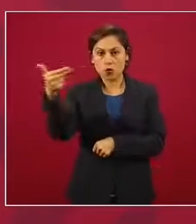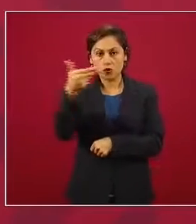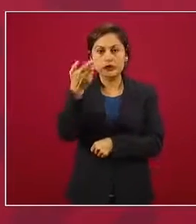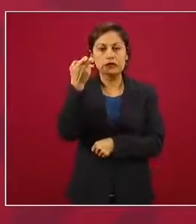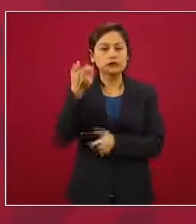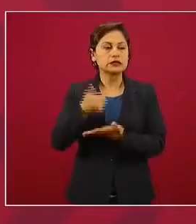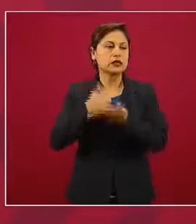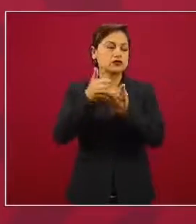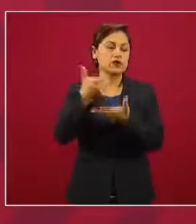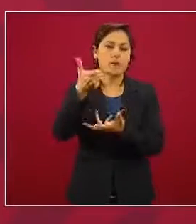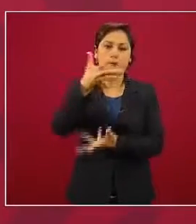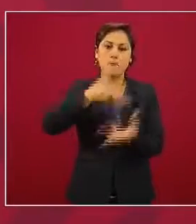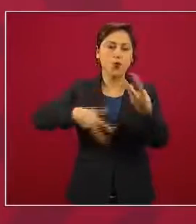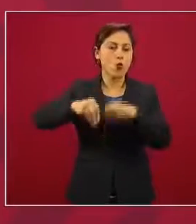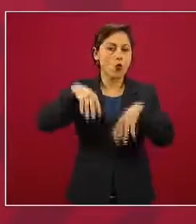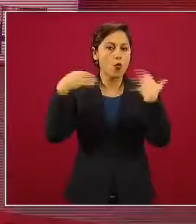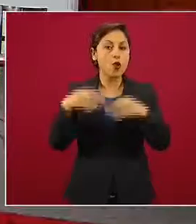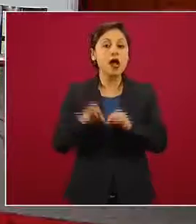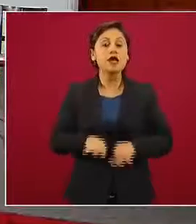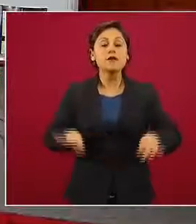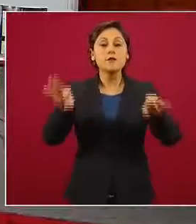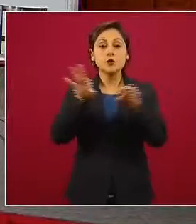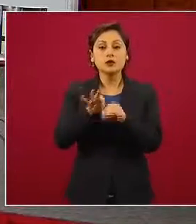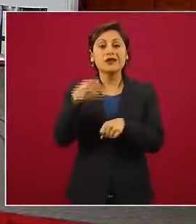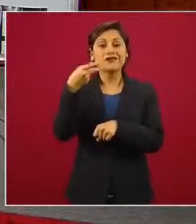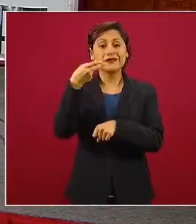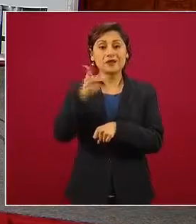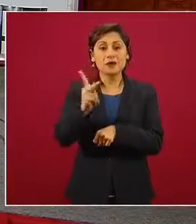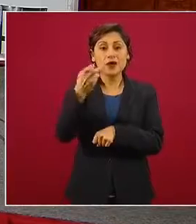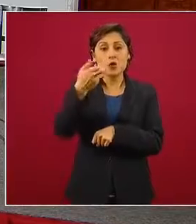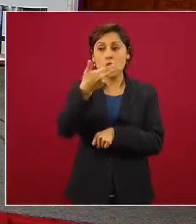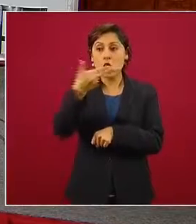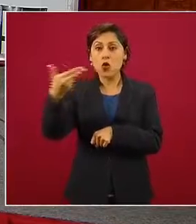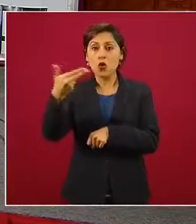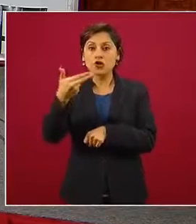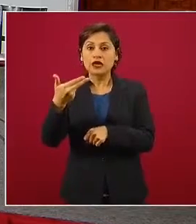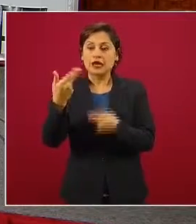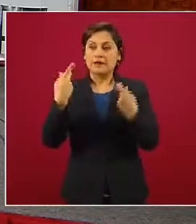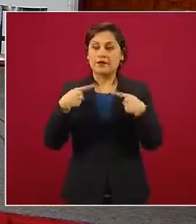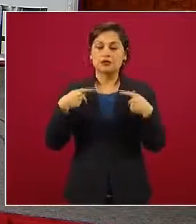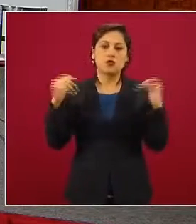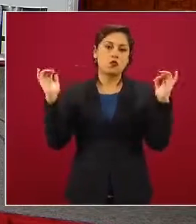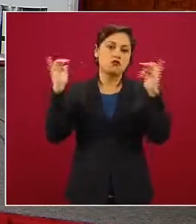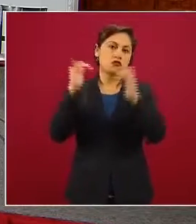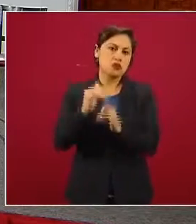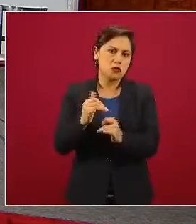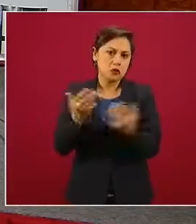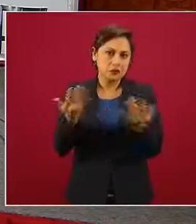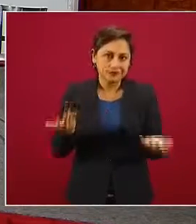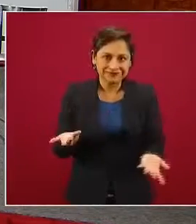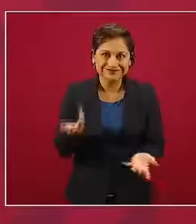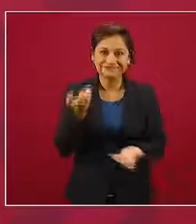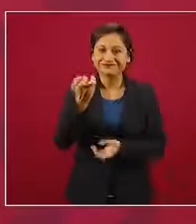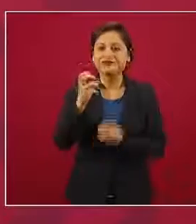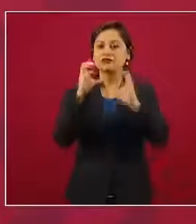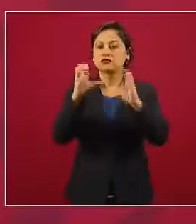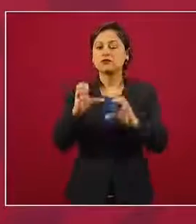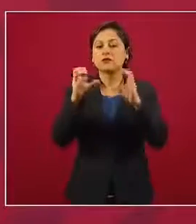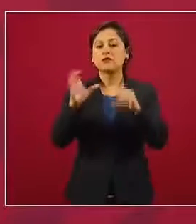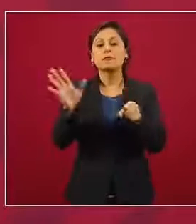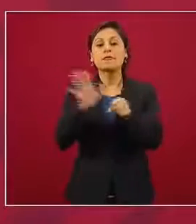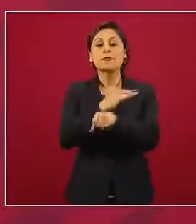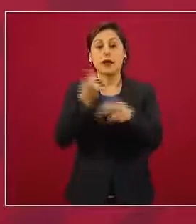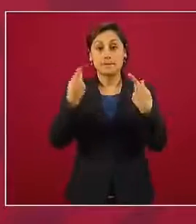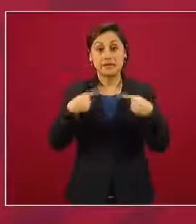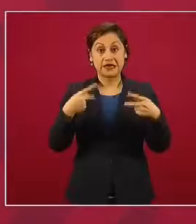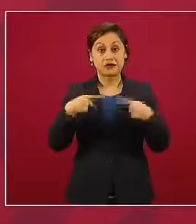importante, pero también implican una movilización importante de personas, no solamente quienes se alojan en los hoteles,